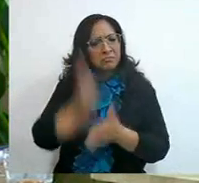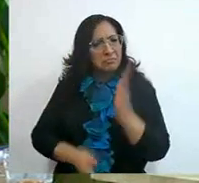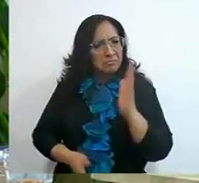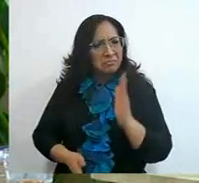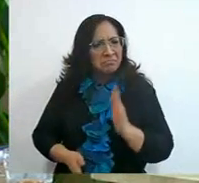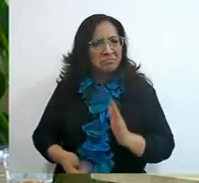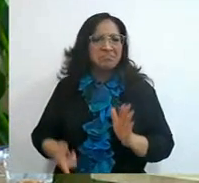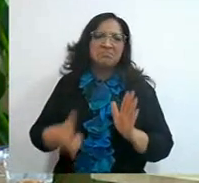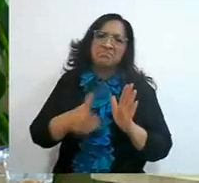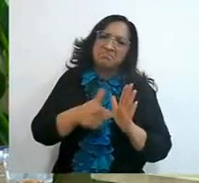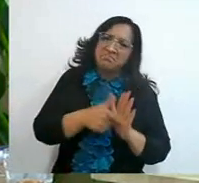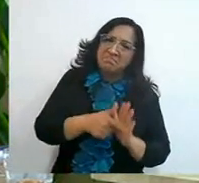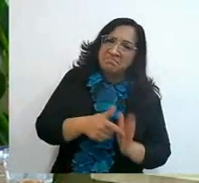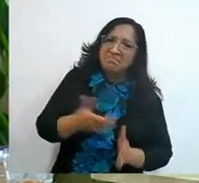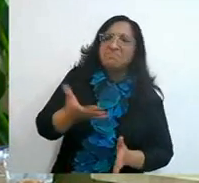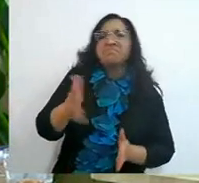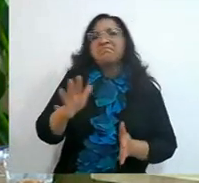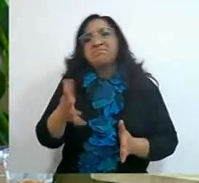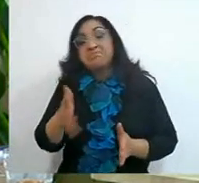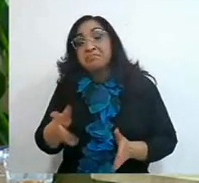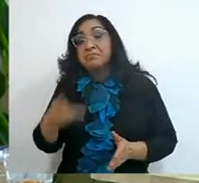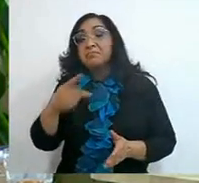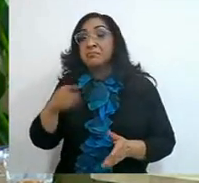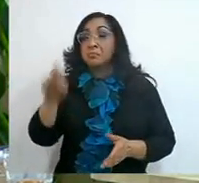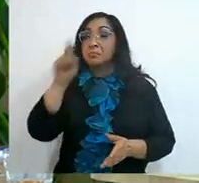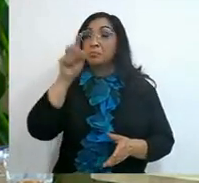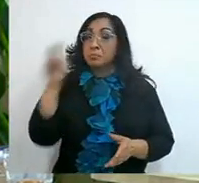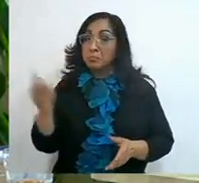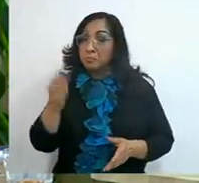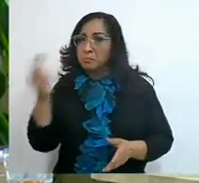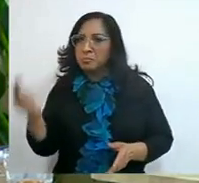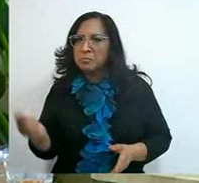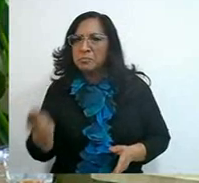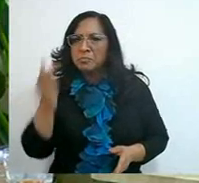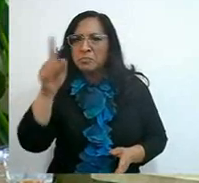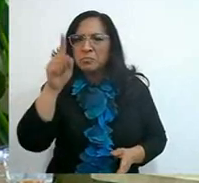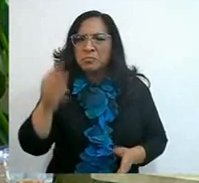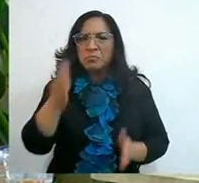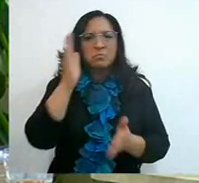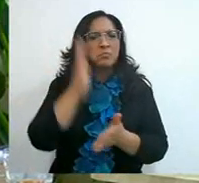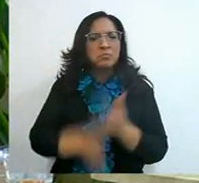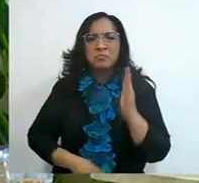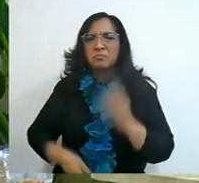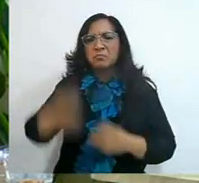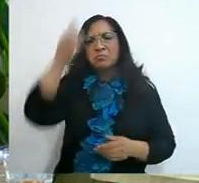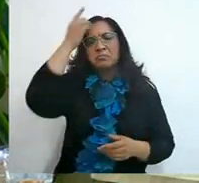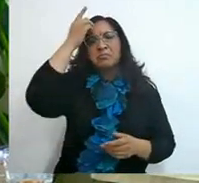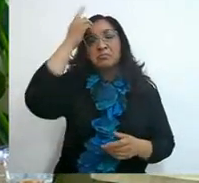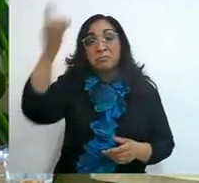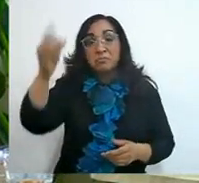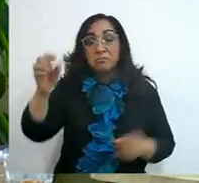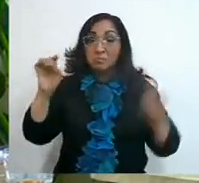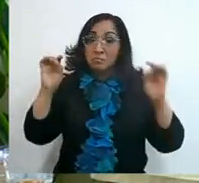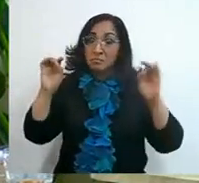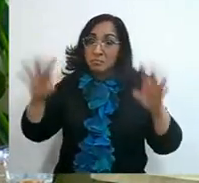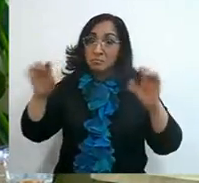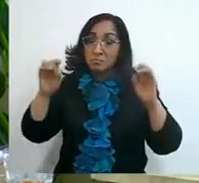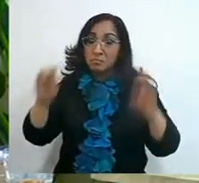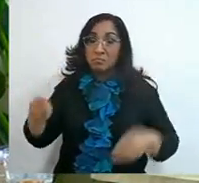se escape. Pero usted no escapa. Hay un ángel llamado